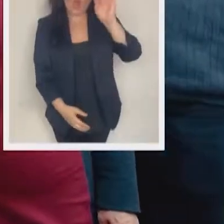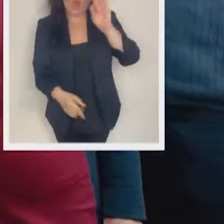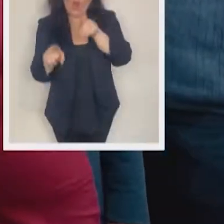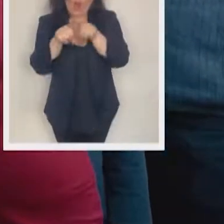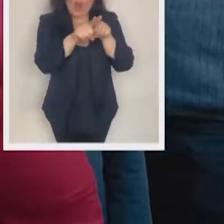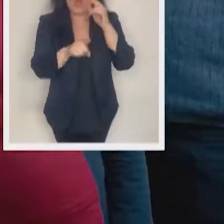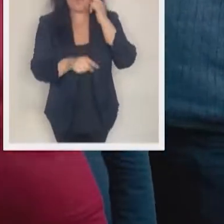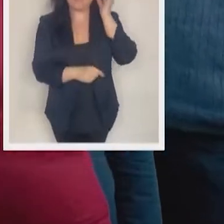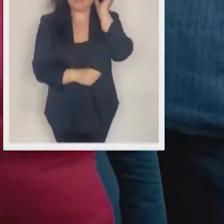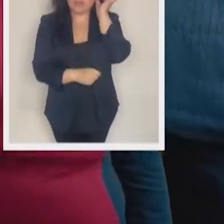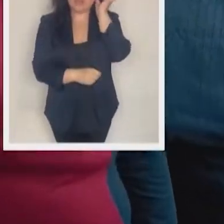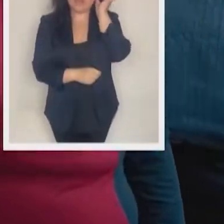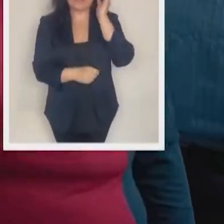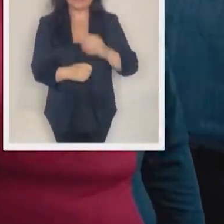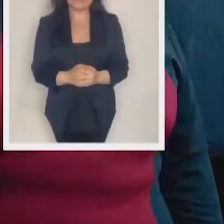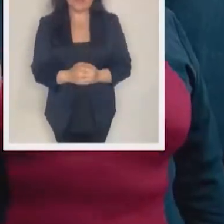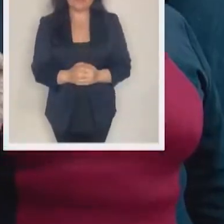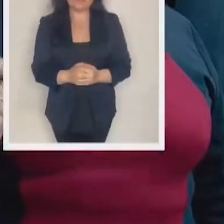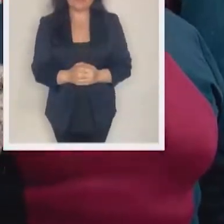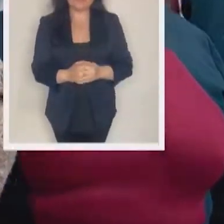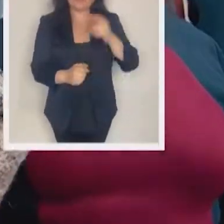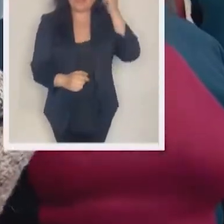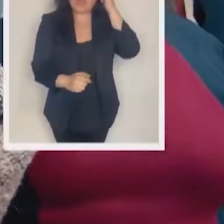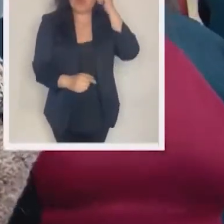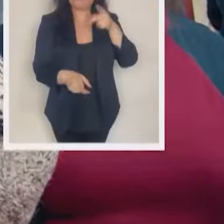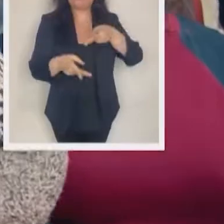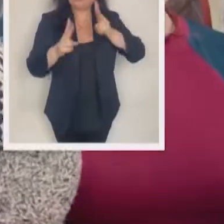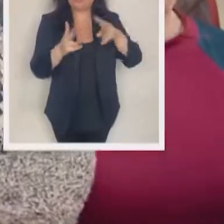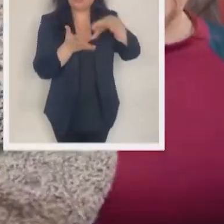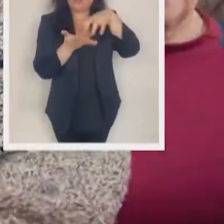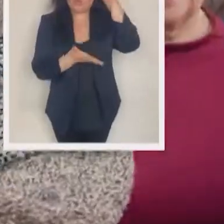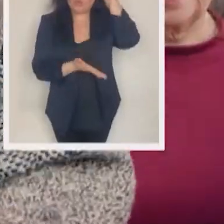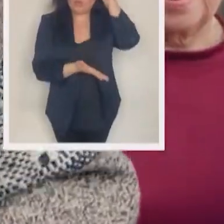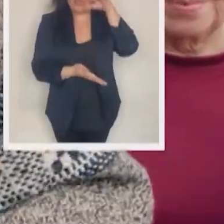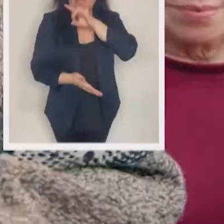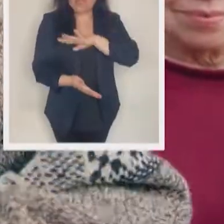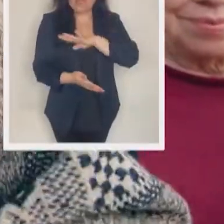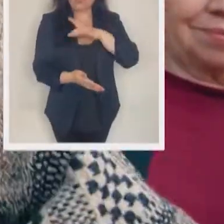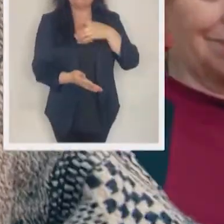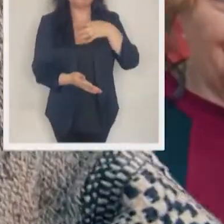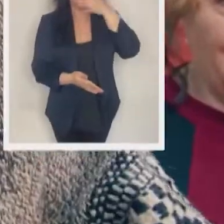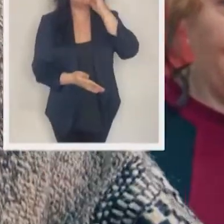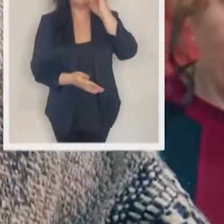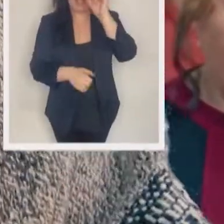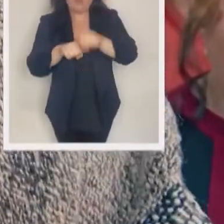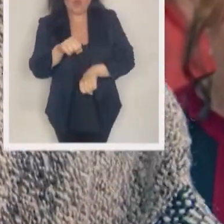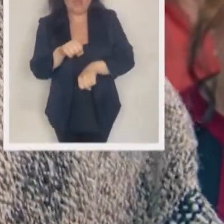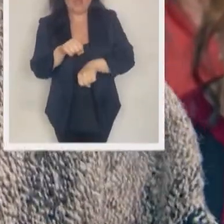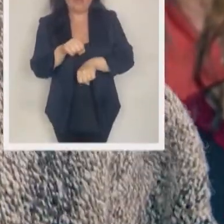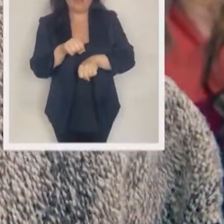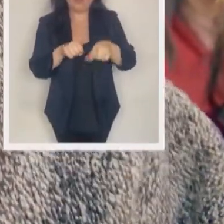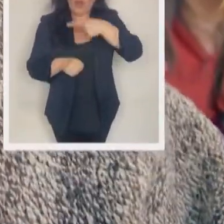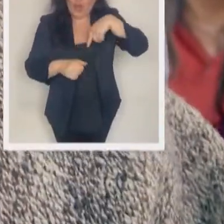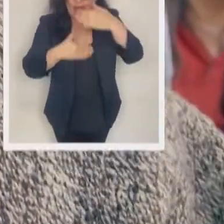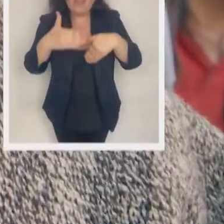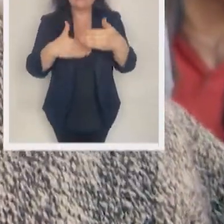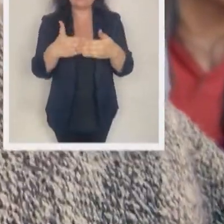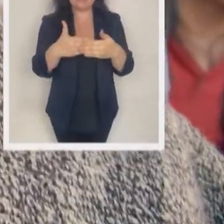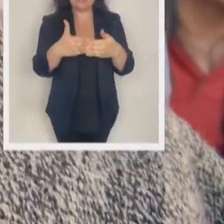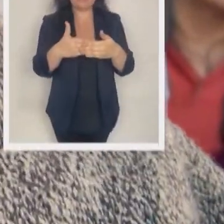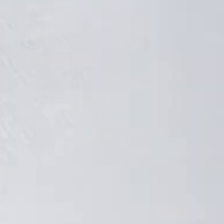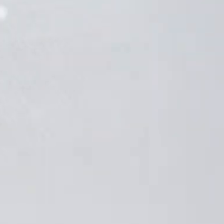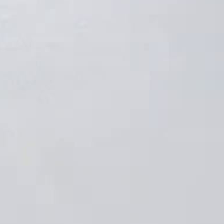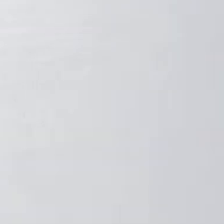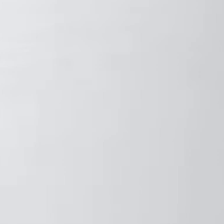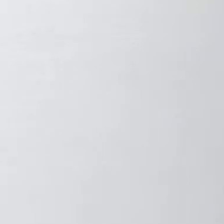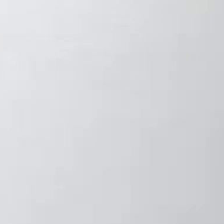Mari Mari, Pupeñi, Pulamien, por los derechos de los pueblos indígenas de Chile, Inche, Amule, Pepián, apruebo meu.